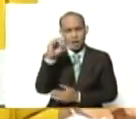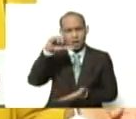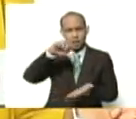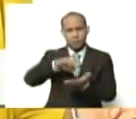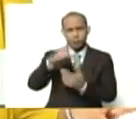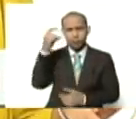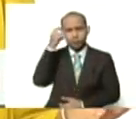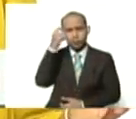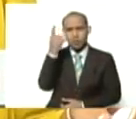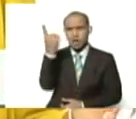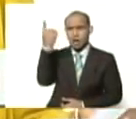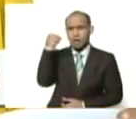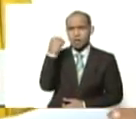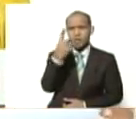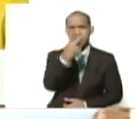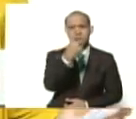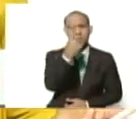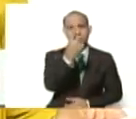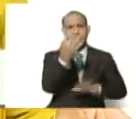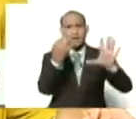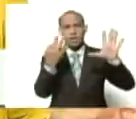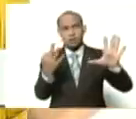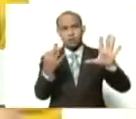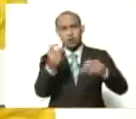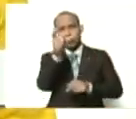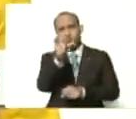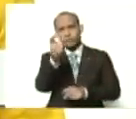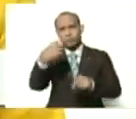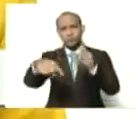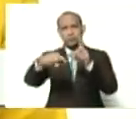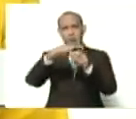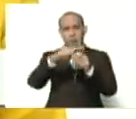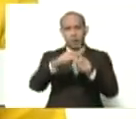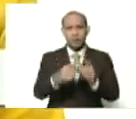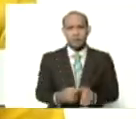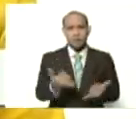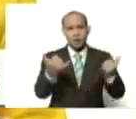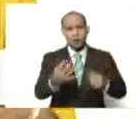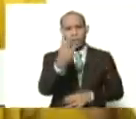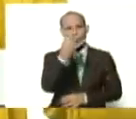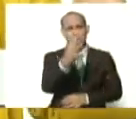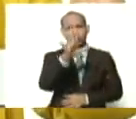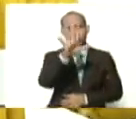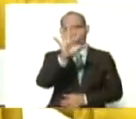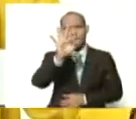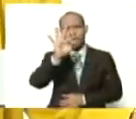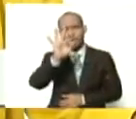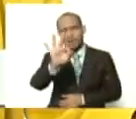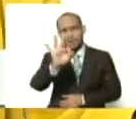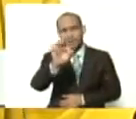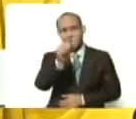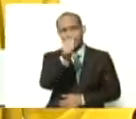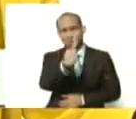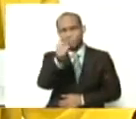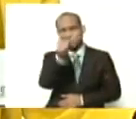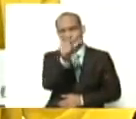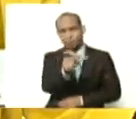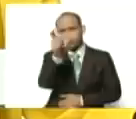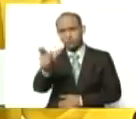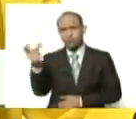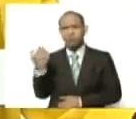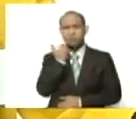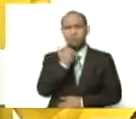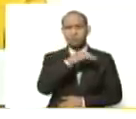día de ayer 18 casos más. En total se registran 453 casos a nivel nacional,